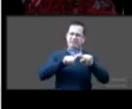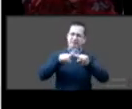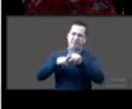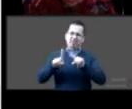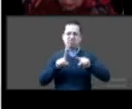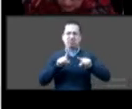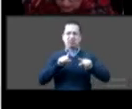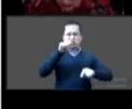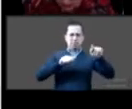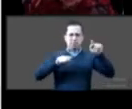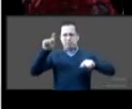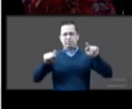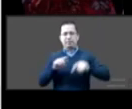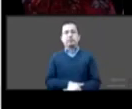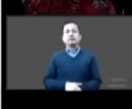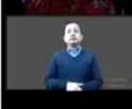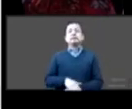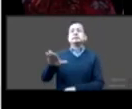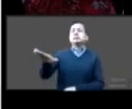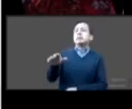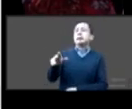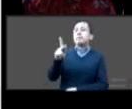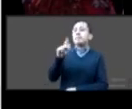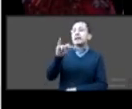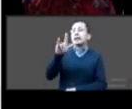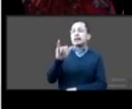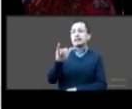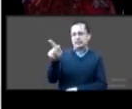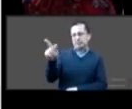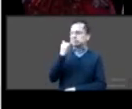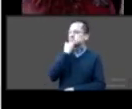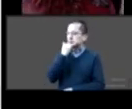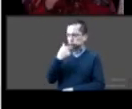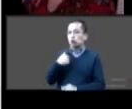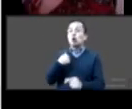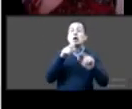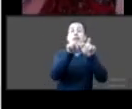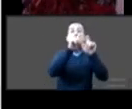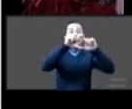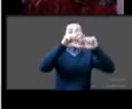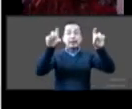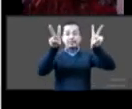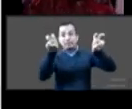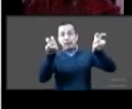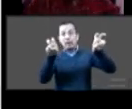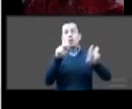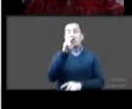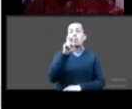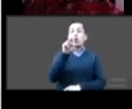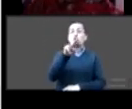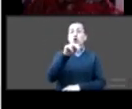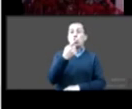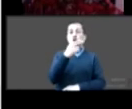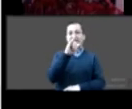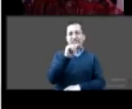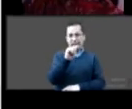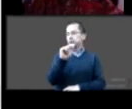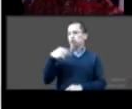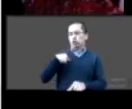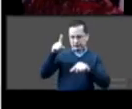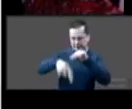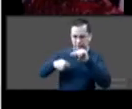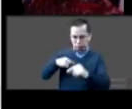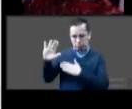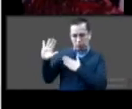Le prometo a Pili que le vamos a quitar eso de pornografía infantil, pero así está por el momento,